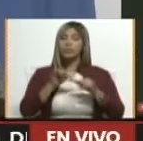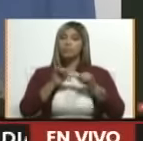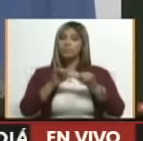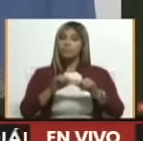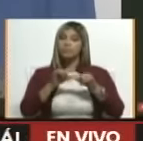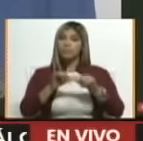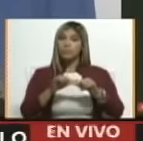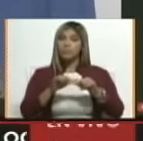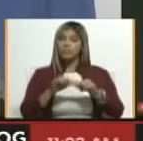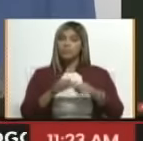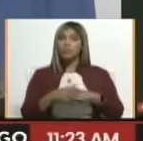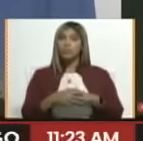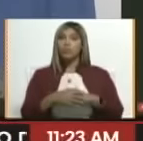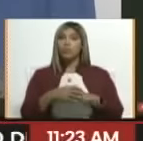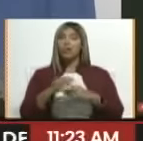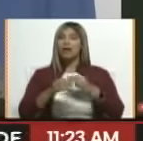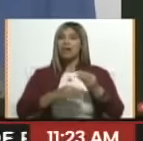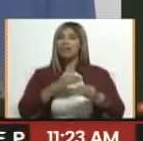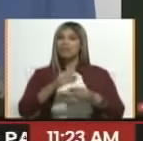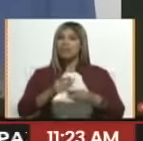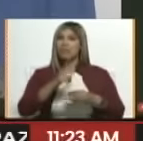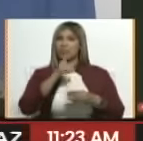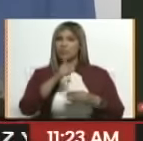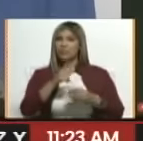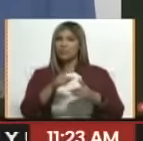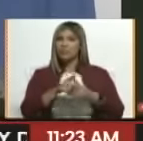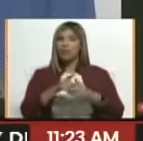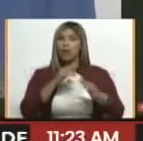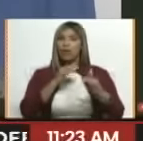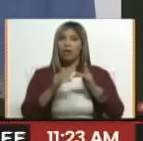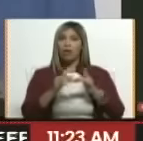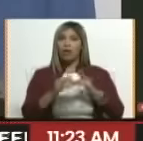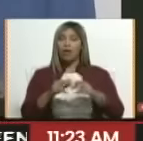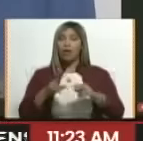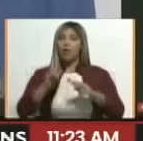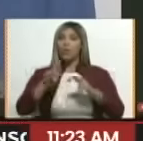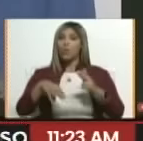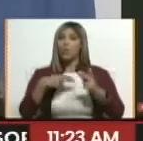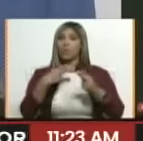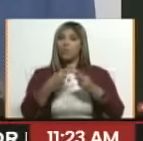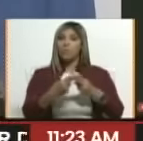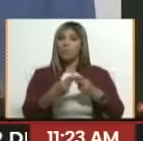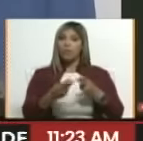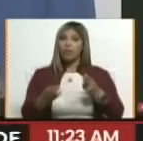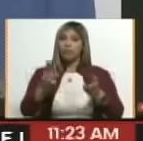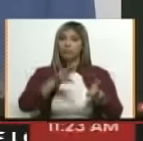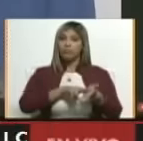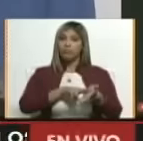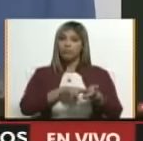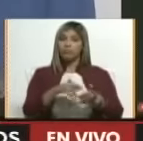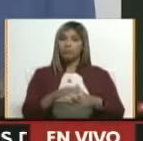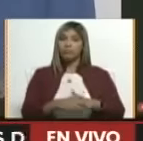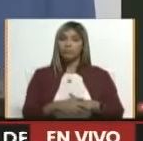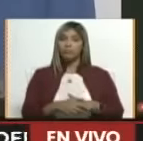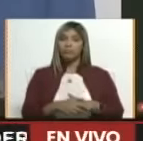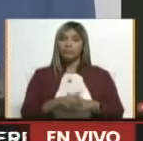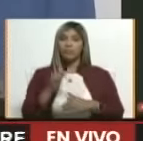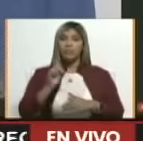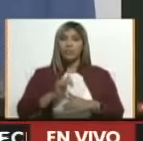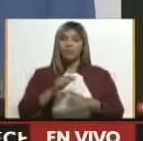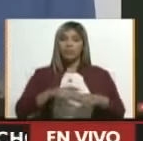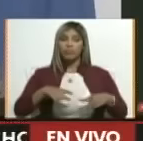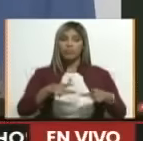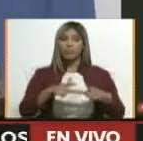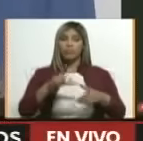actos irracionales y salvajes jamás vuelvan a repetirse en nuestra